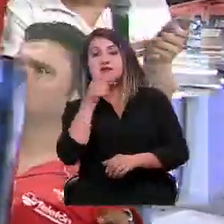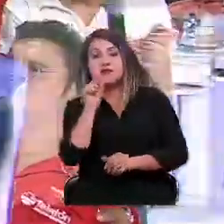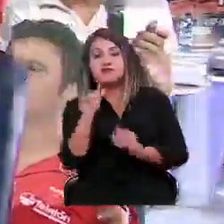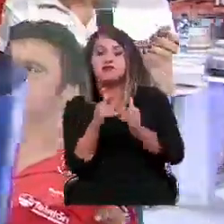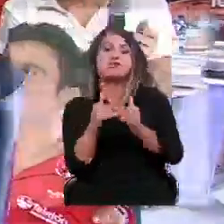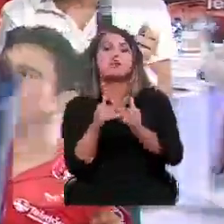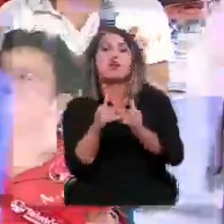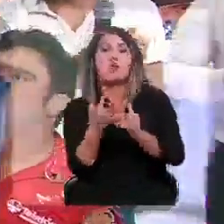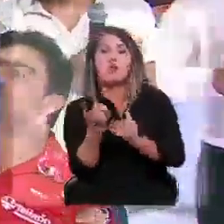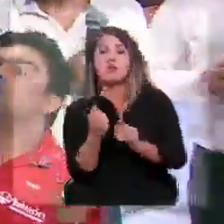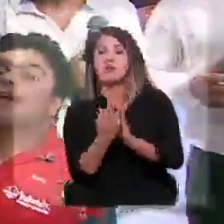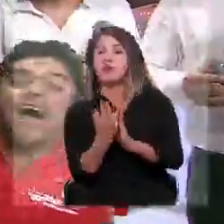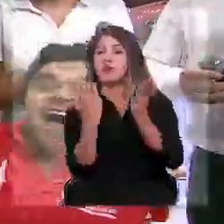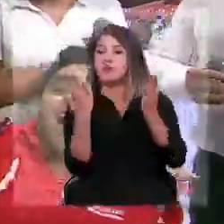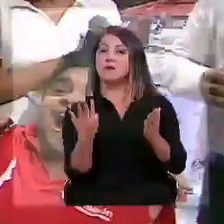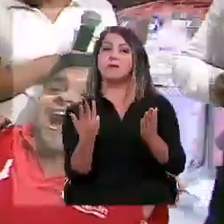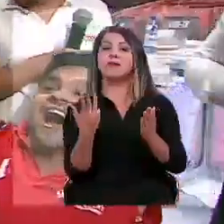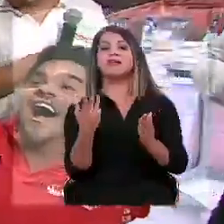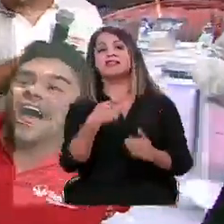son